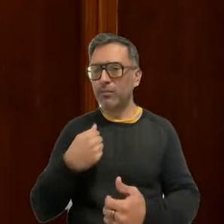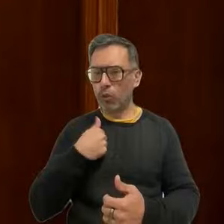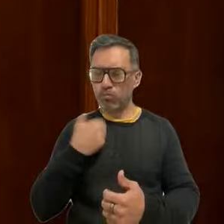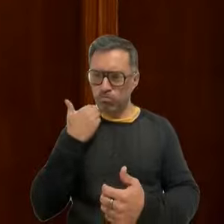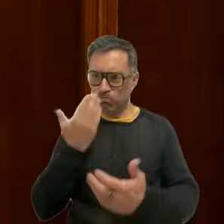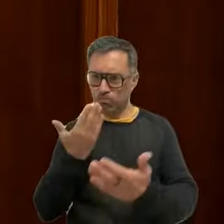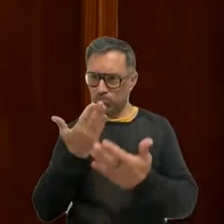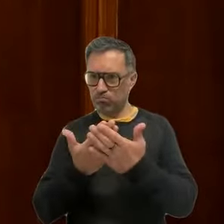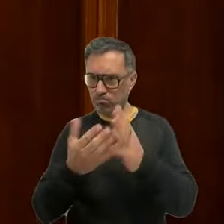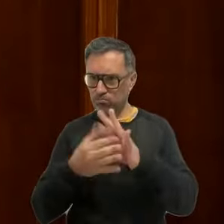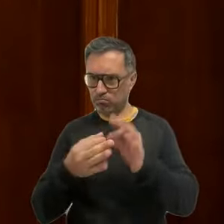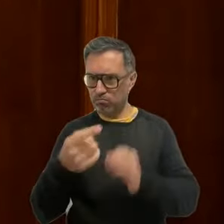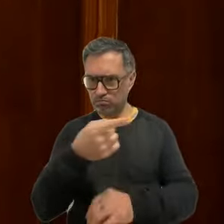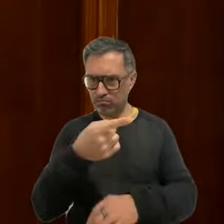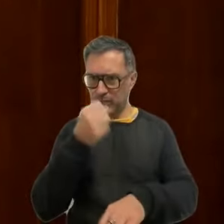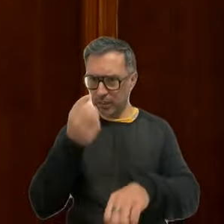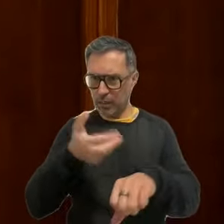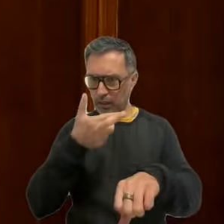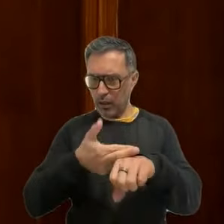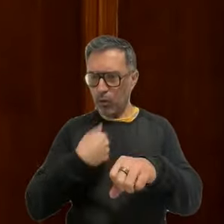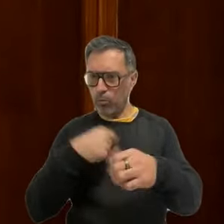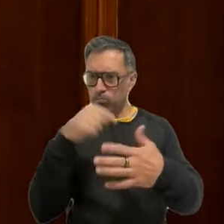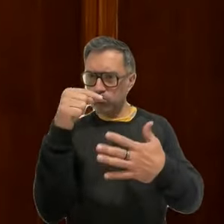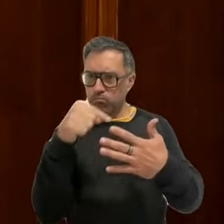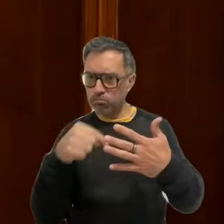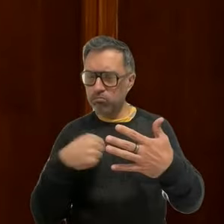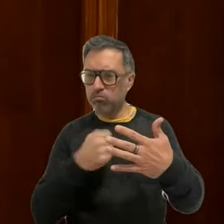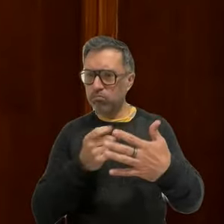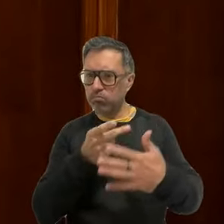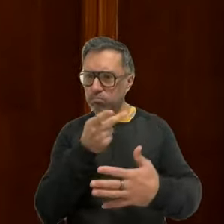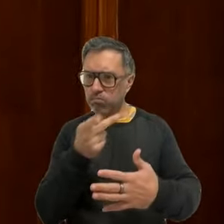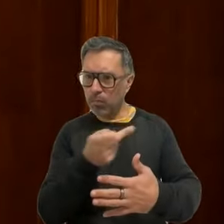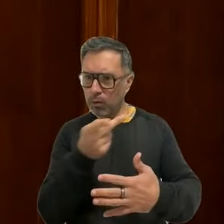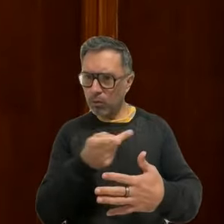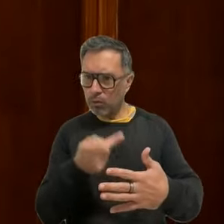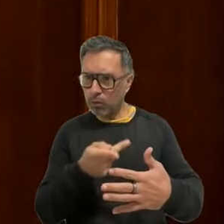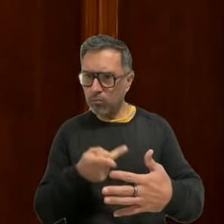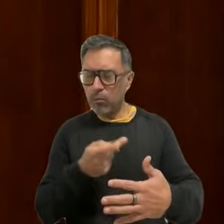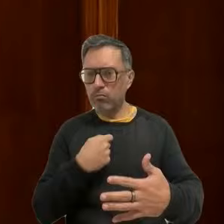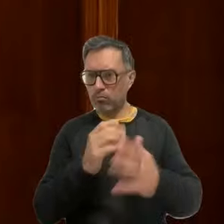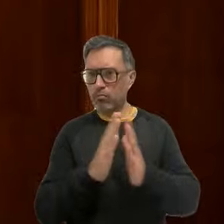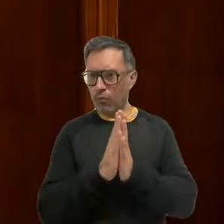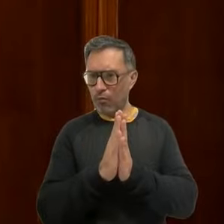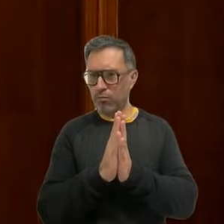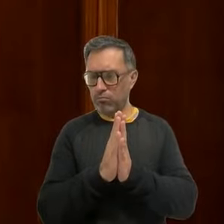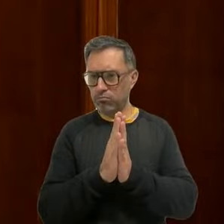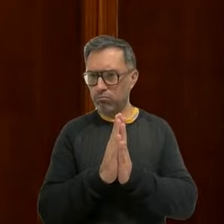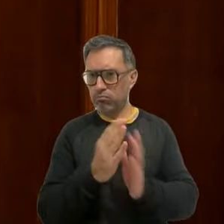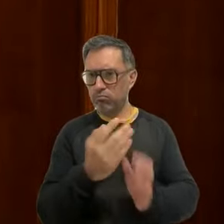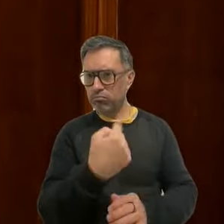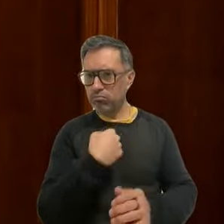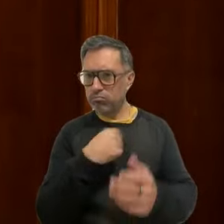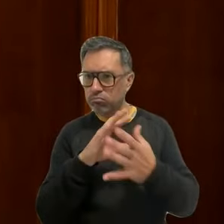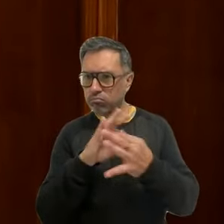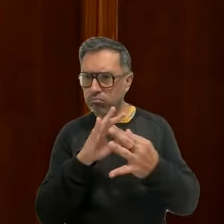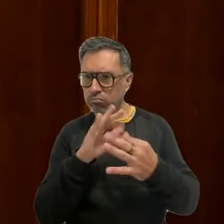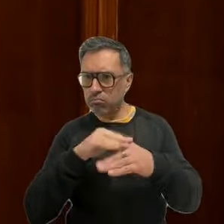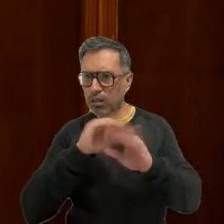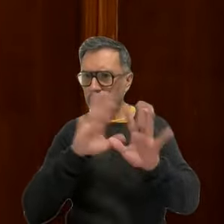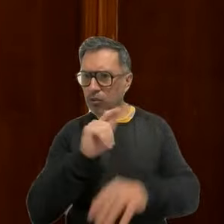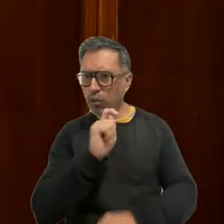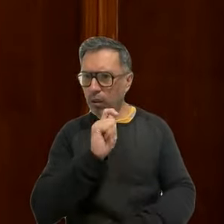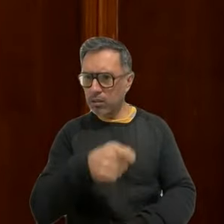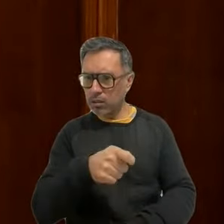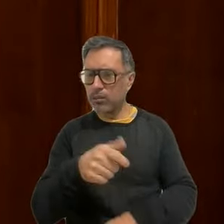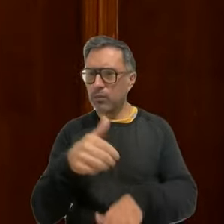señor secretario diversas interrogantes de las que agradeceremos nos brinde un mejor discernimiento como número